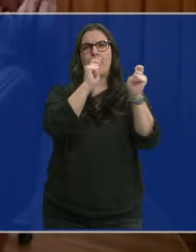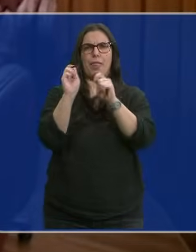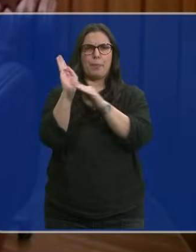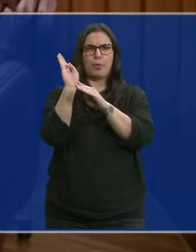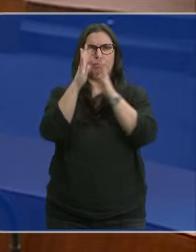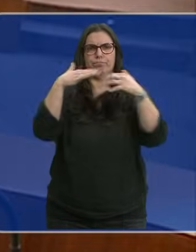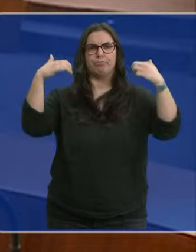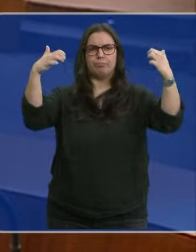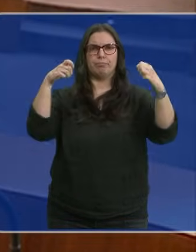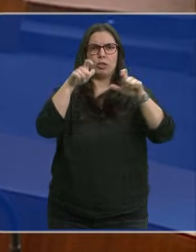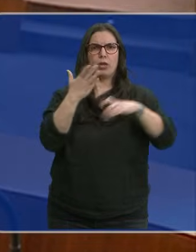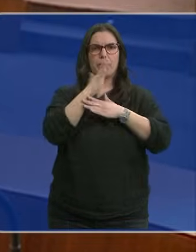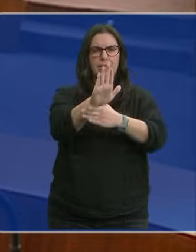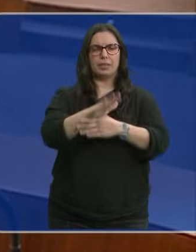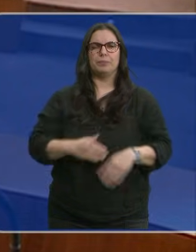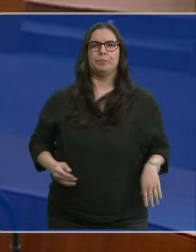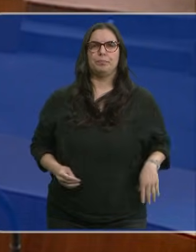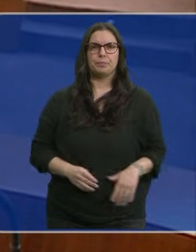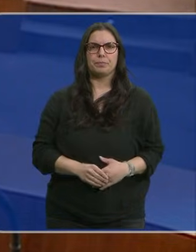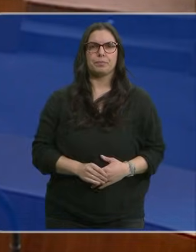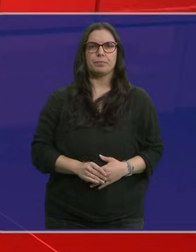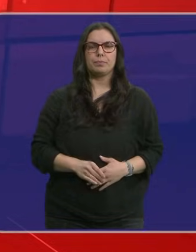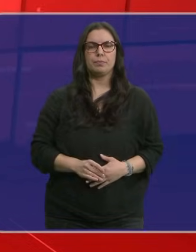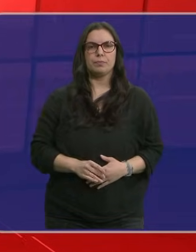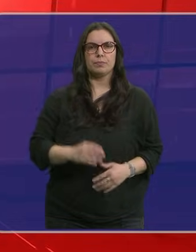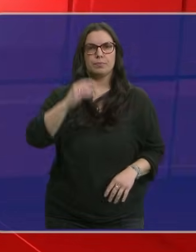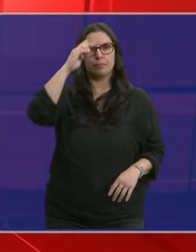de nuestros representantes en las Cortes.